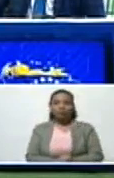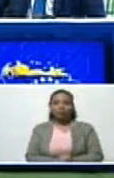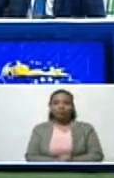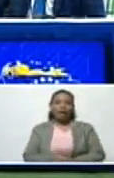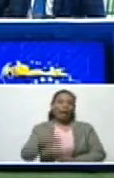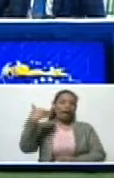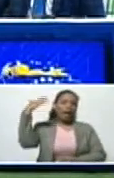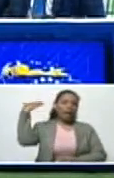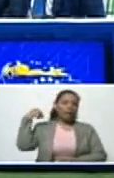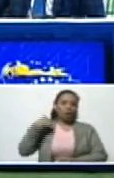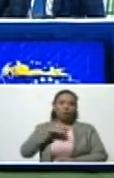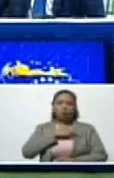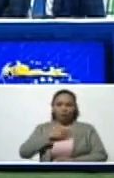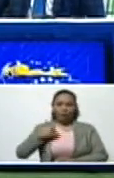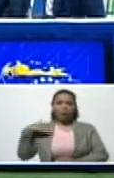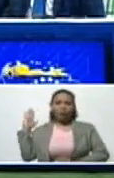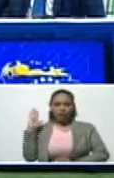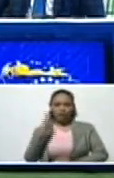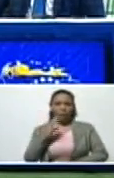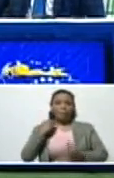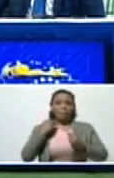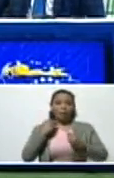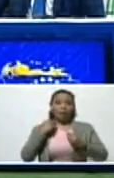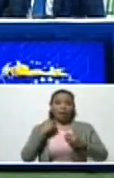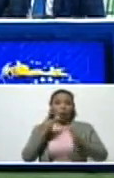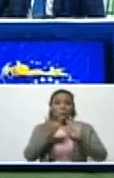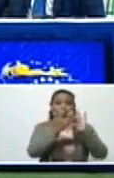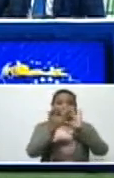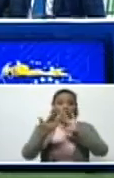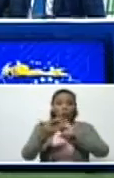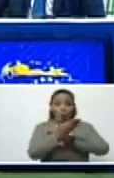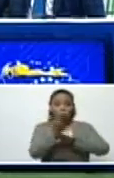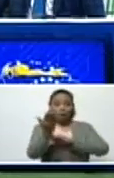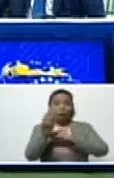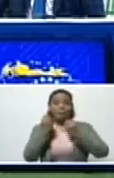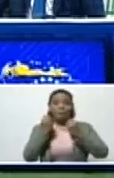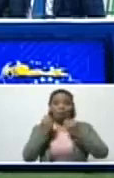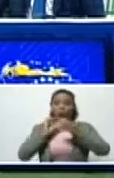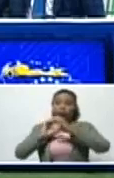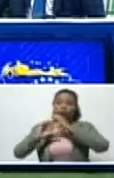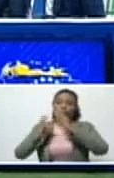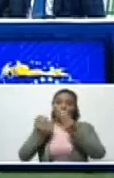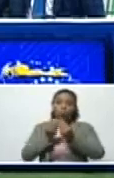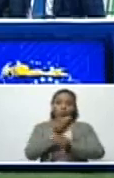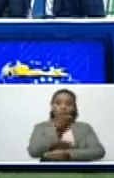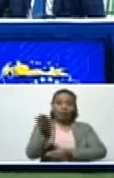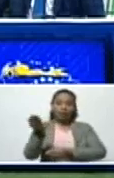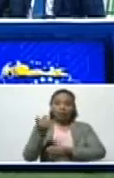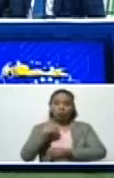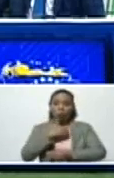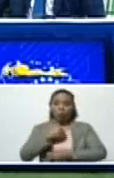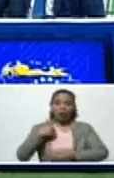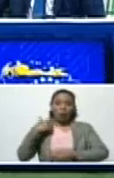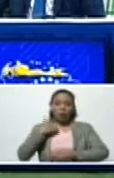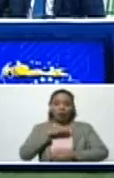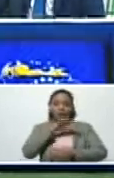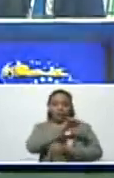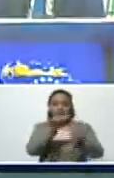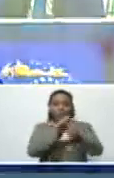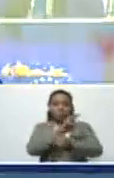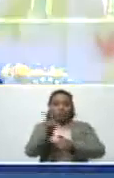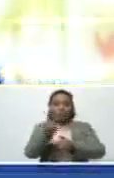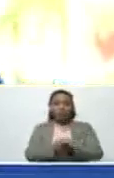tiempo queríamos venir para entrar en contacto con ustedes, para conversar junto a ustedes. Yo quisiera que nuestra